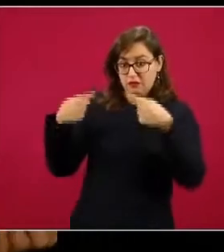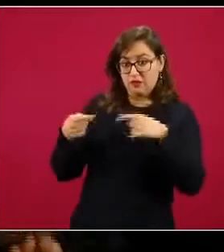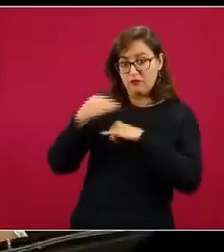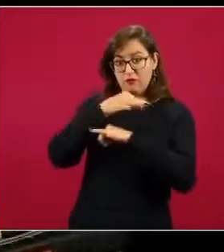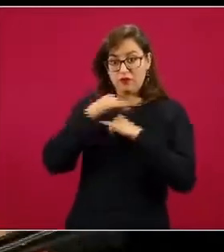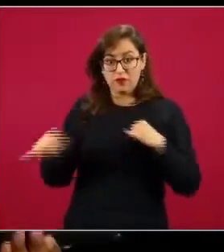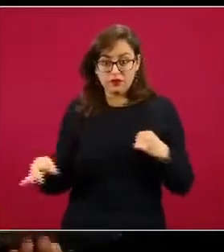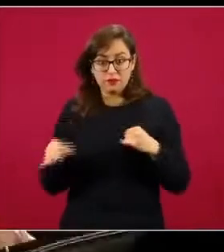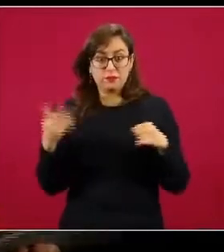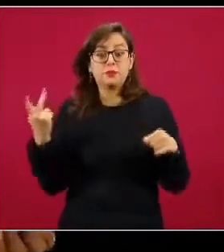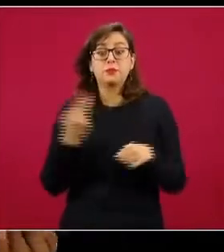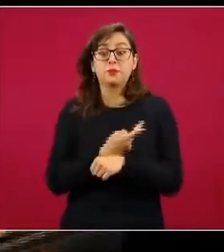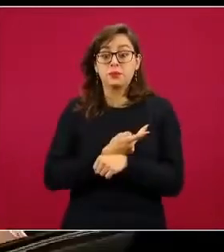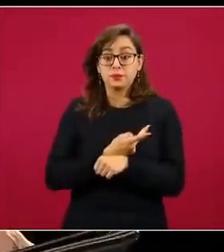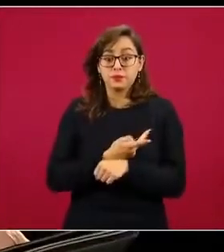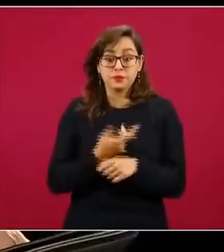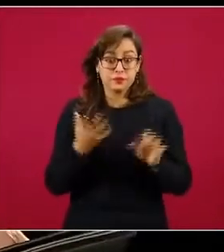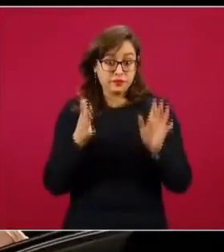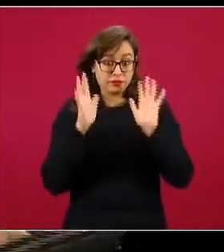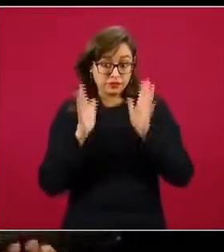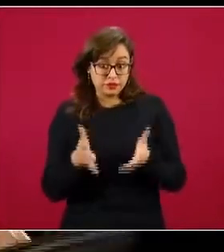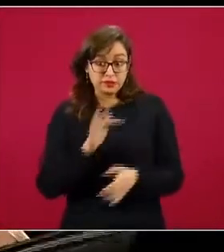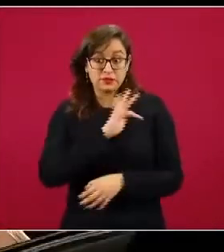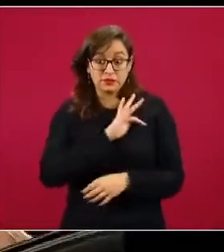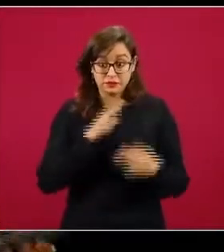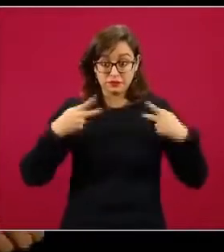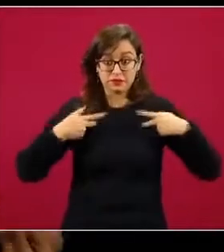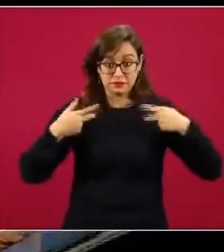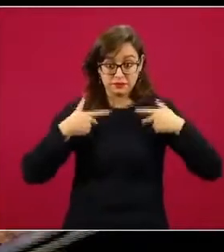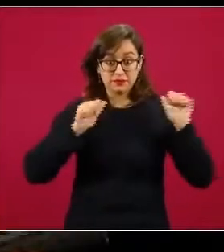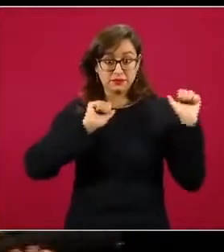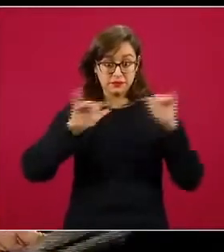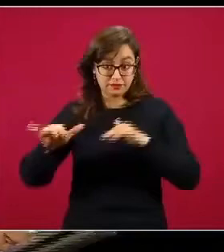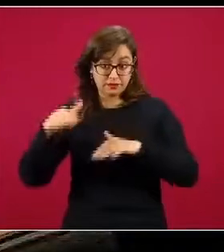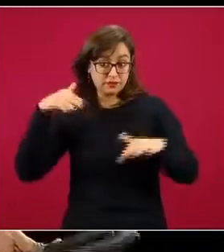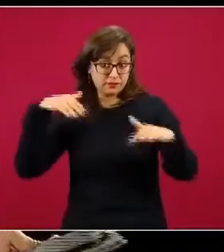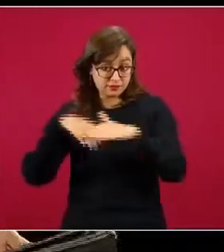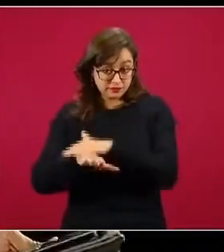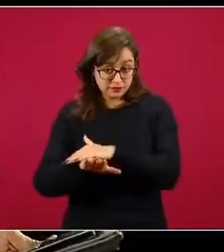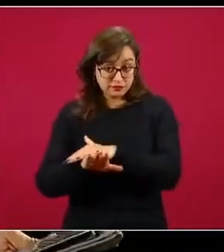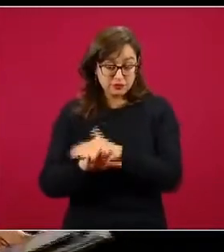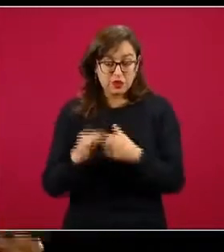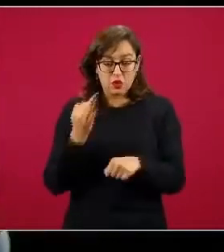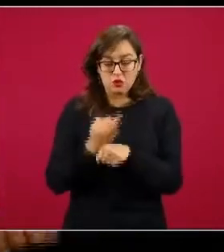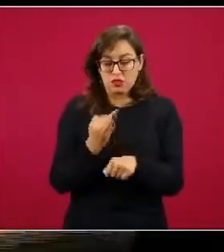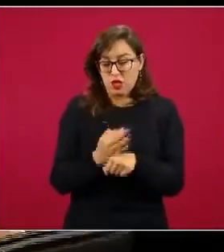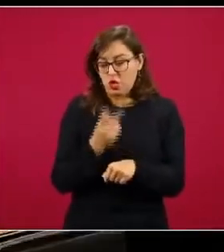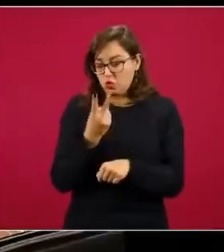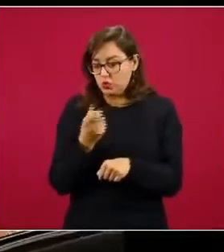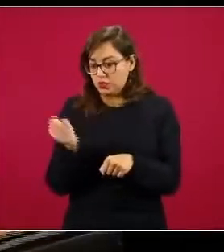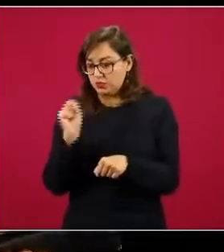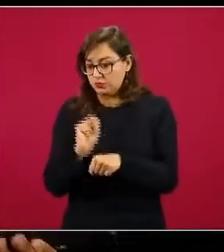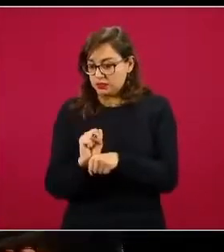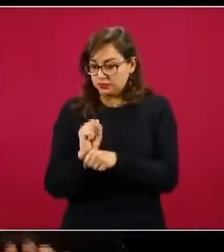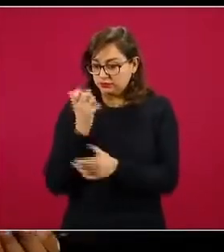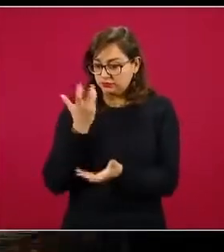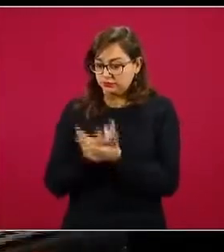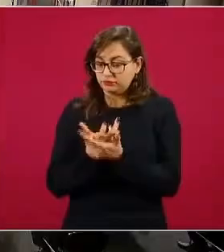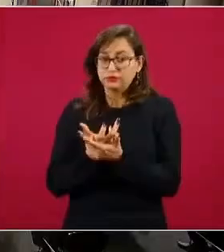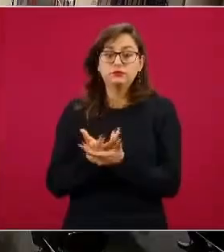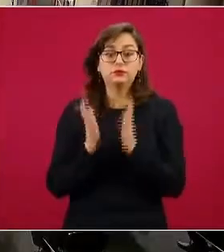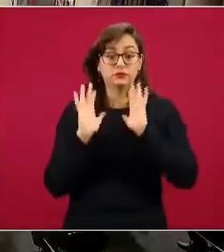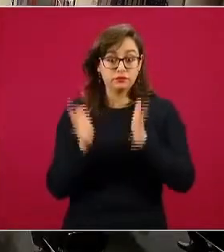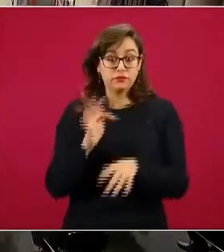finales se permita un aforo de determinado porcentaje de público. Si bien ahorita va a haber una pausa como de 2 semanas, ¿se han acercado con usted